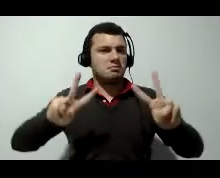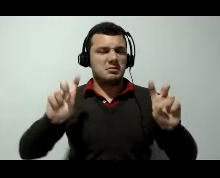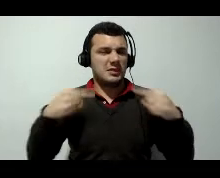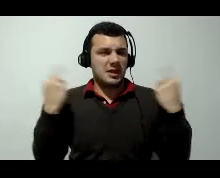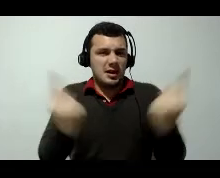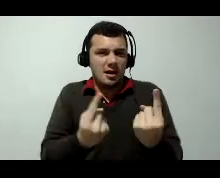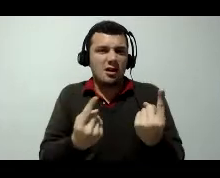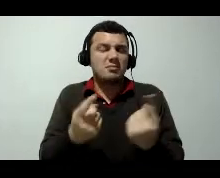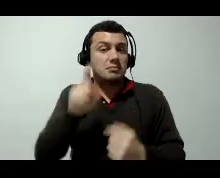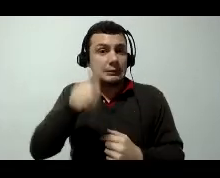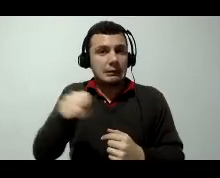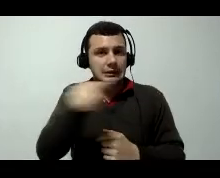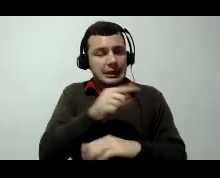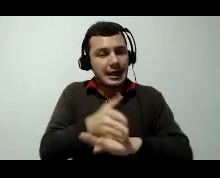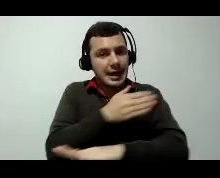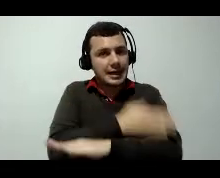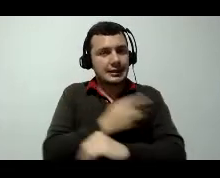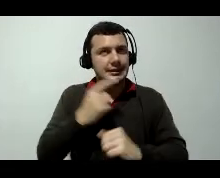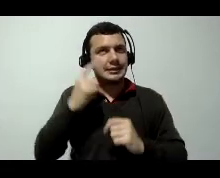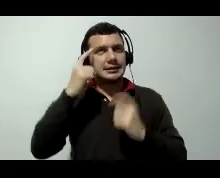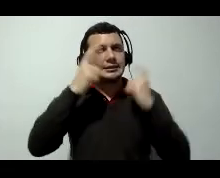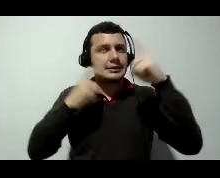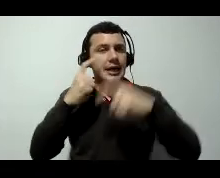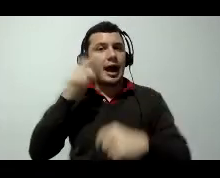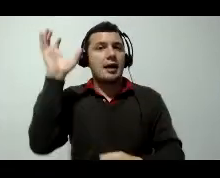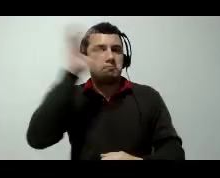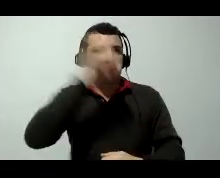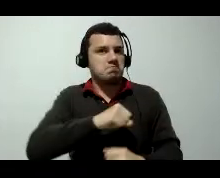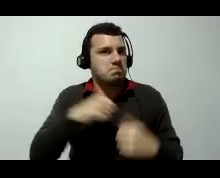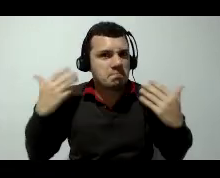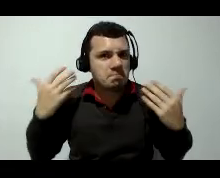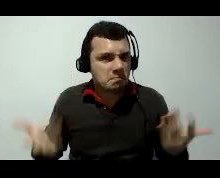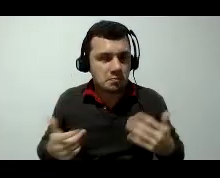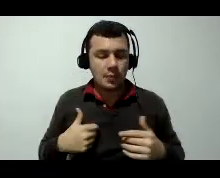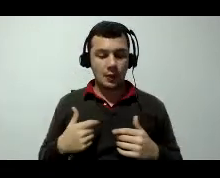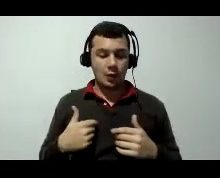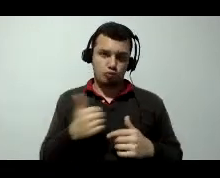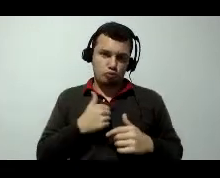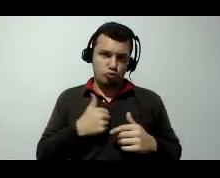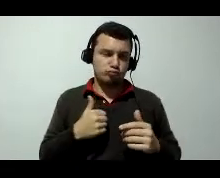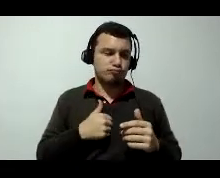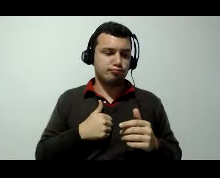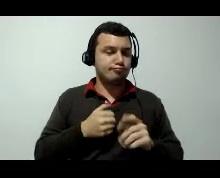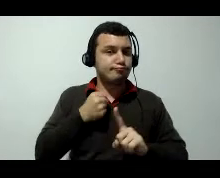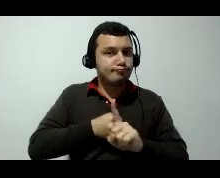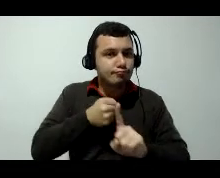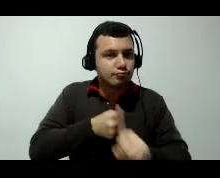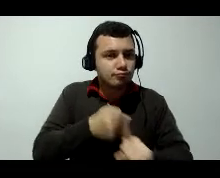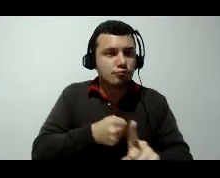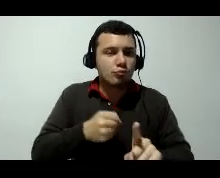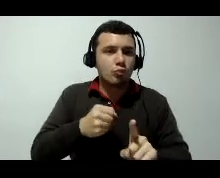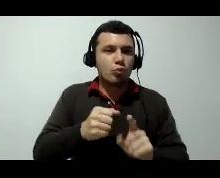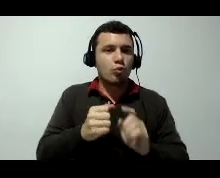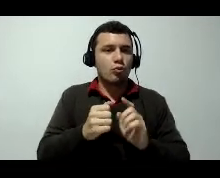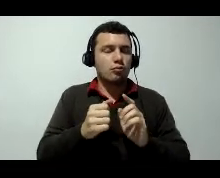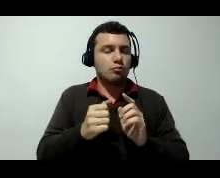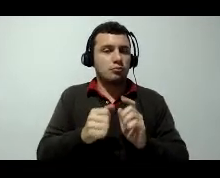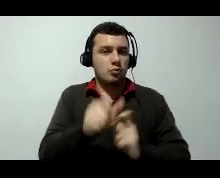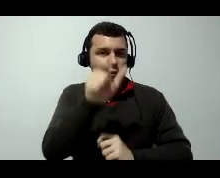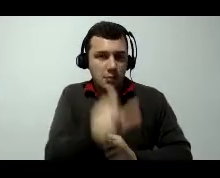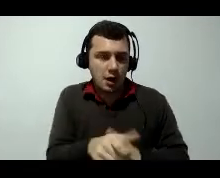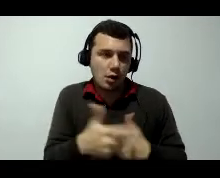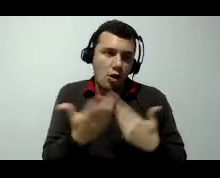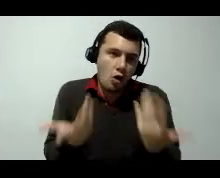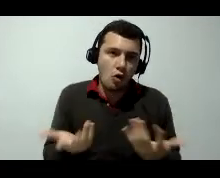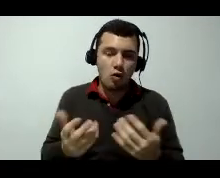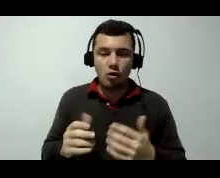sea, cómo nosotros desde el área administrativa, como yo gestión humana o yo seguridad y salud en el trabajo, puedo aportar